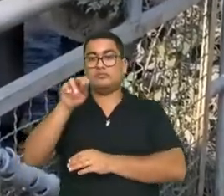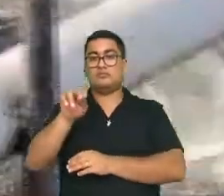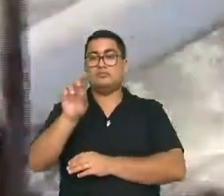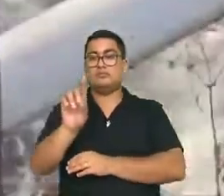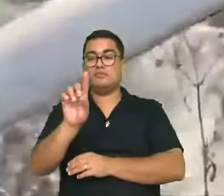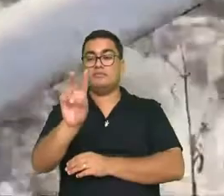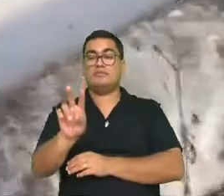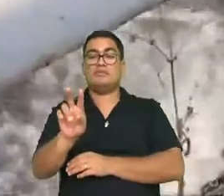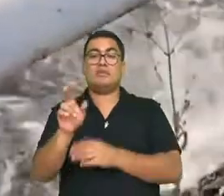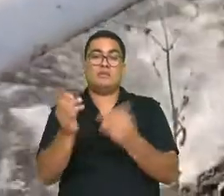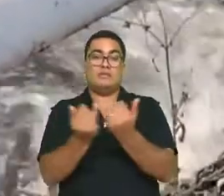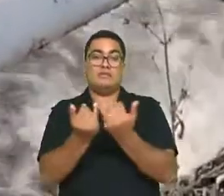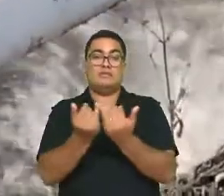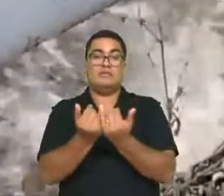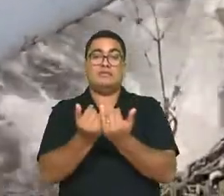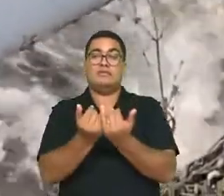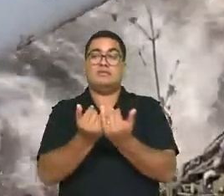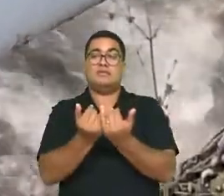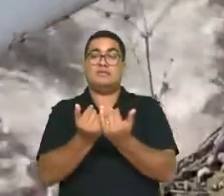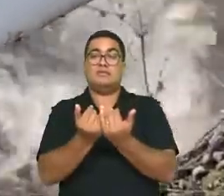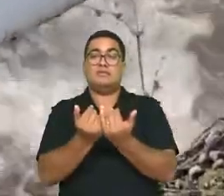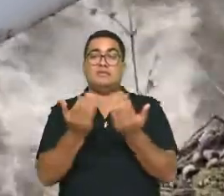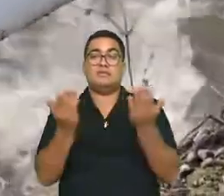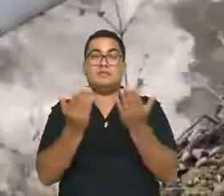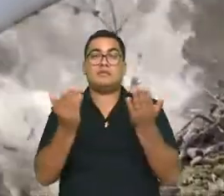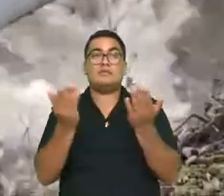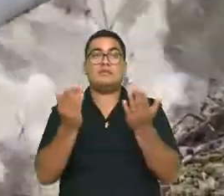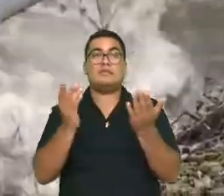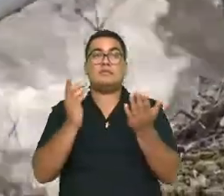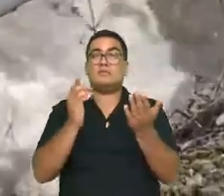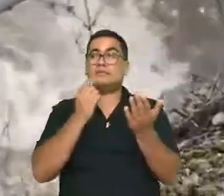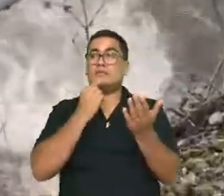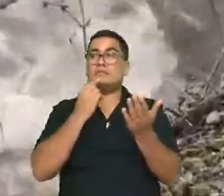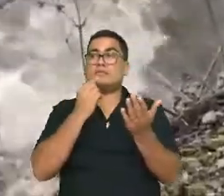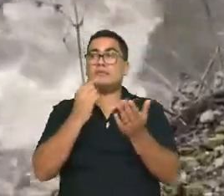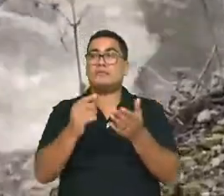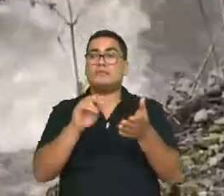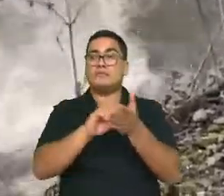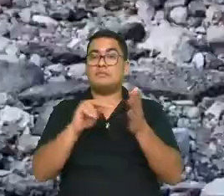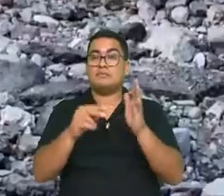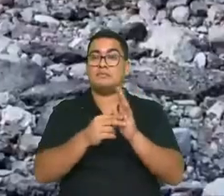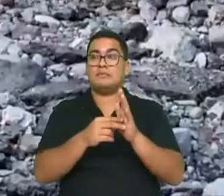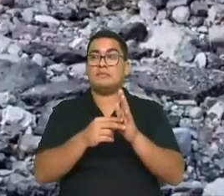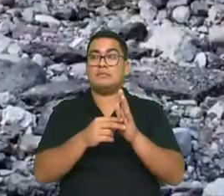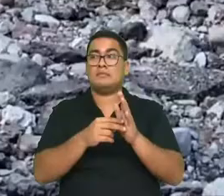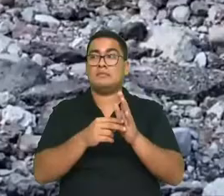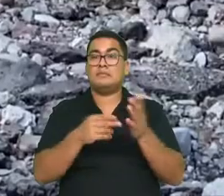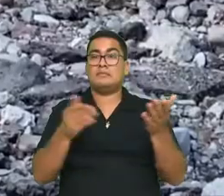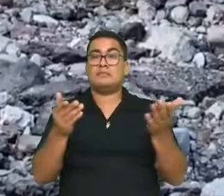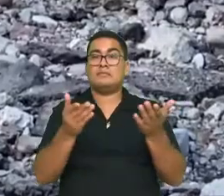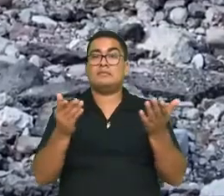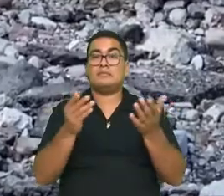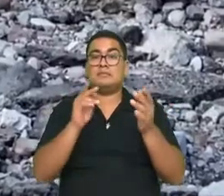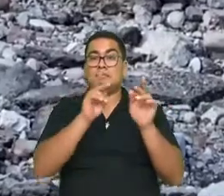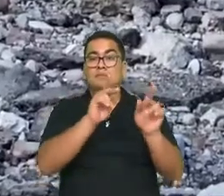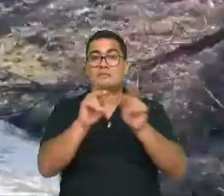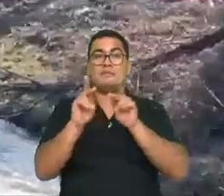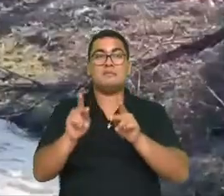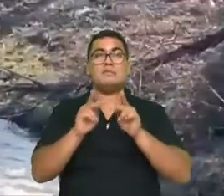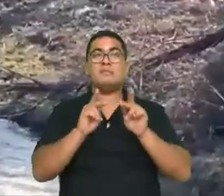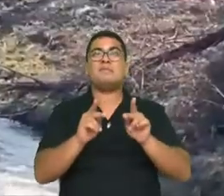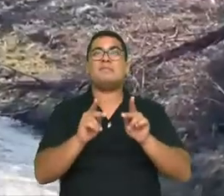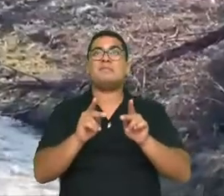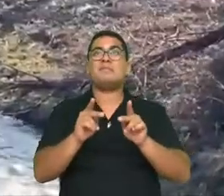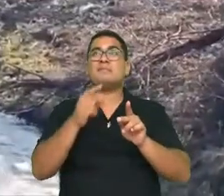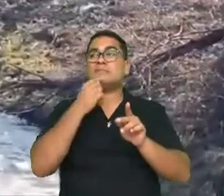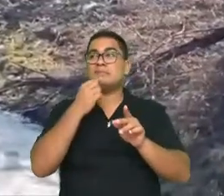que atraviesa el corredor profundamente marcado por los recientes combates. La población del corredor de Lachin ve